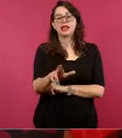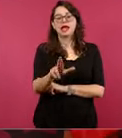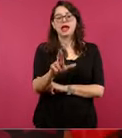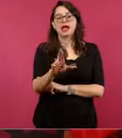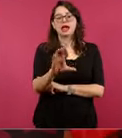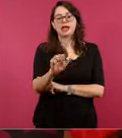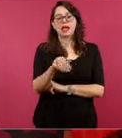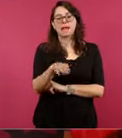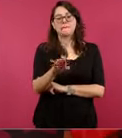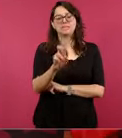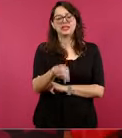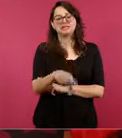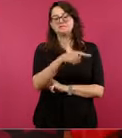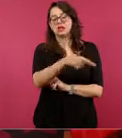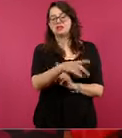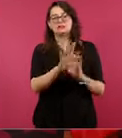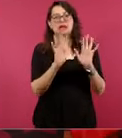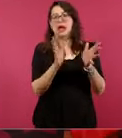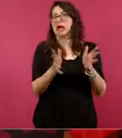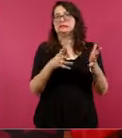contra mí,